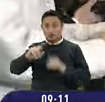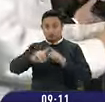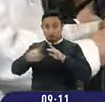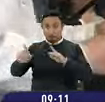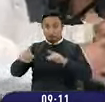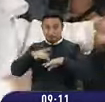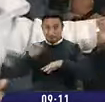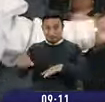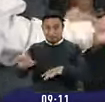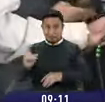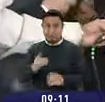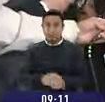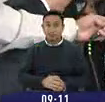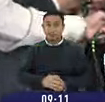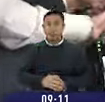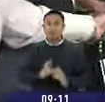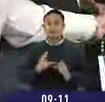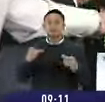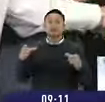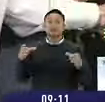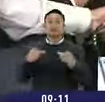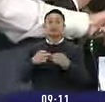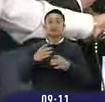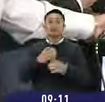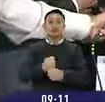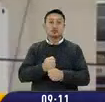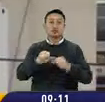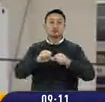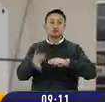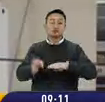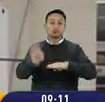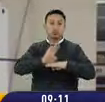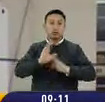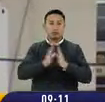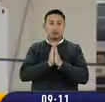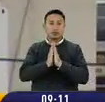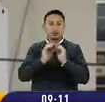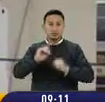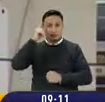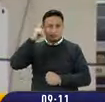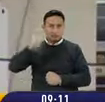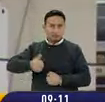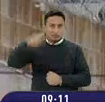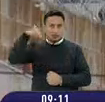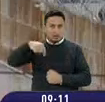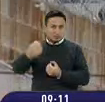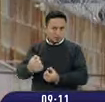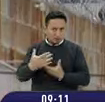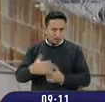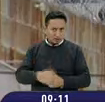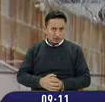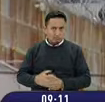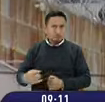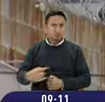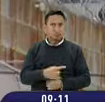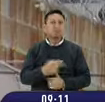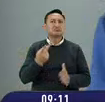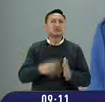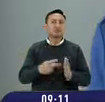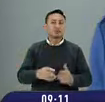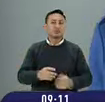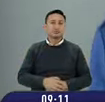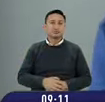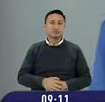impune. Para ello, la Comisión de Seguridad de la Asamblea solicitó al gobierno información sobre lo sucedido.